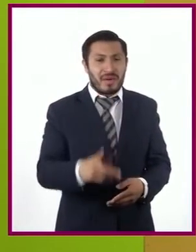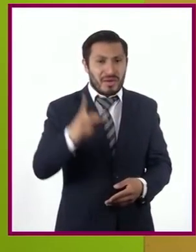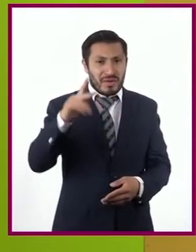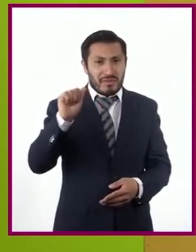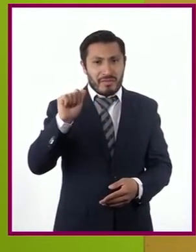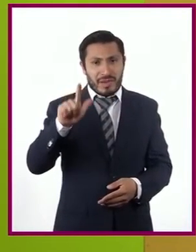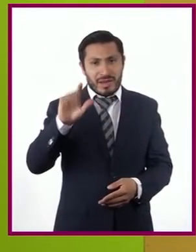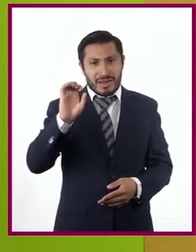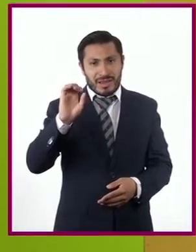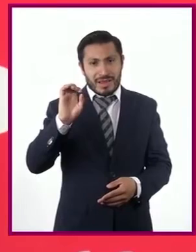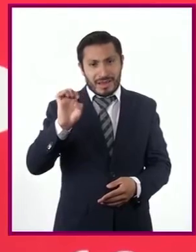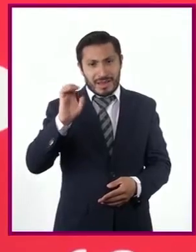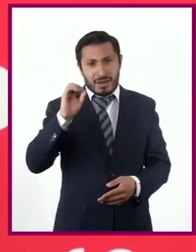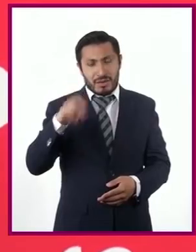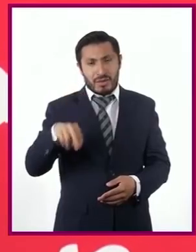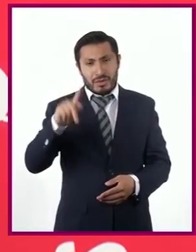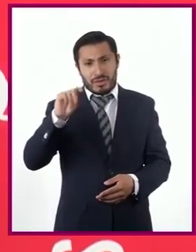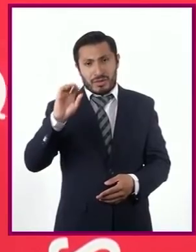posible meta futuro.